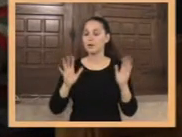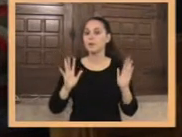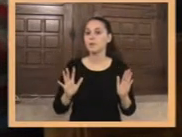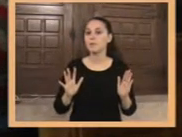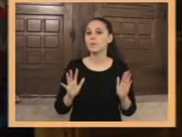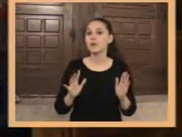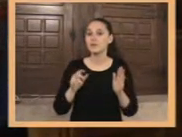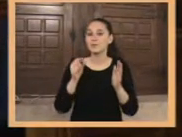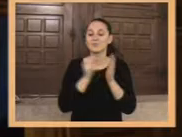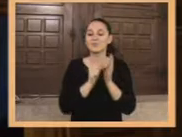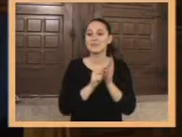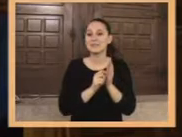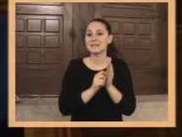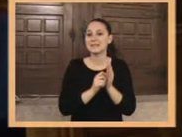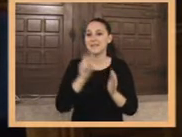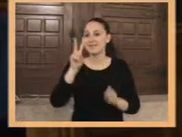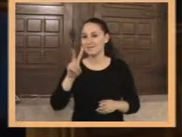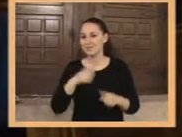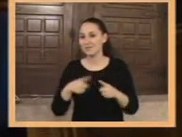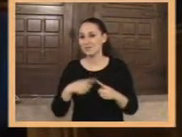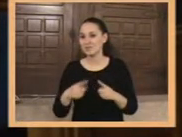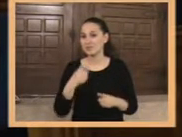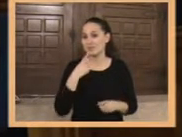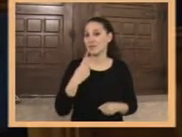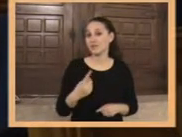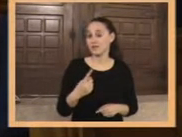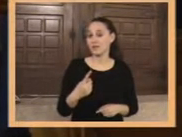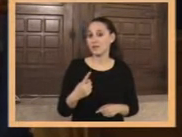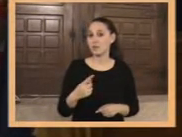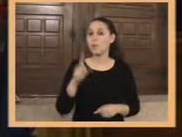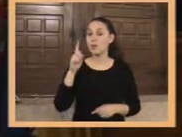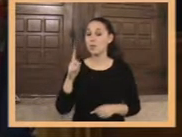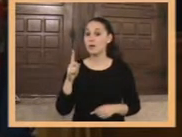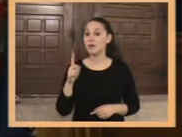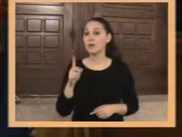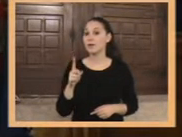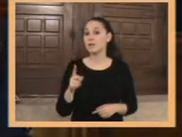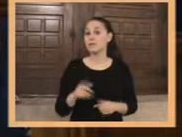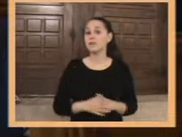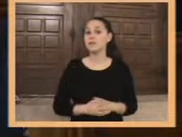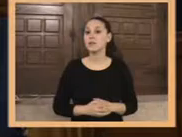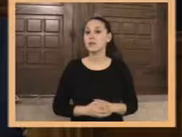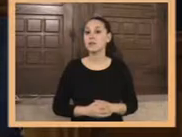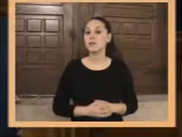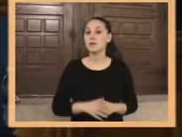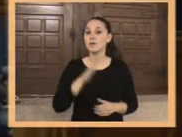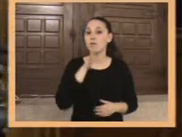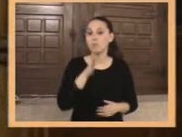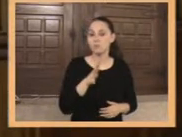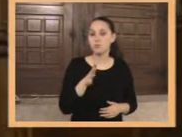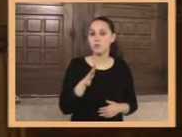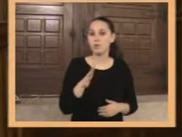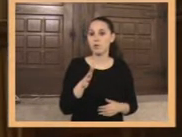hacer dos puntualizaciones. La primera, ya es hora de que este ayuntamiento por fin saque un nuevo documento de regulación, tanto en la